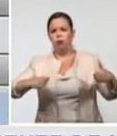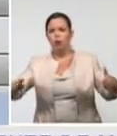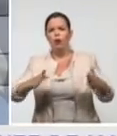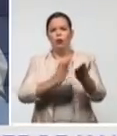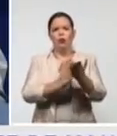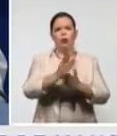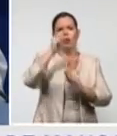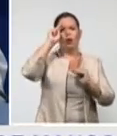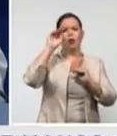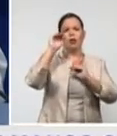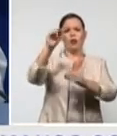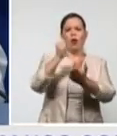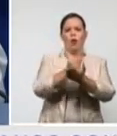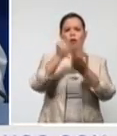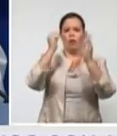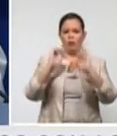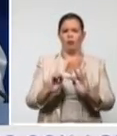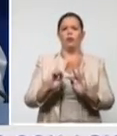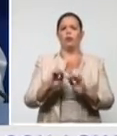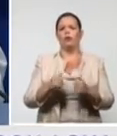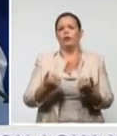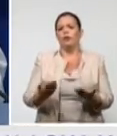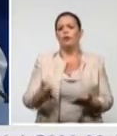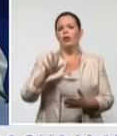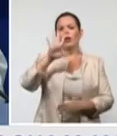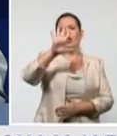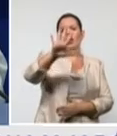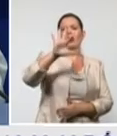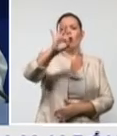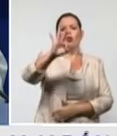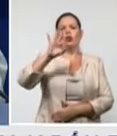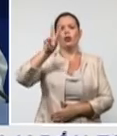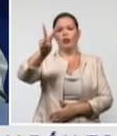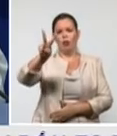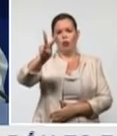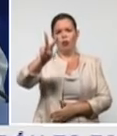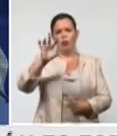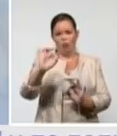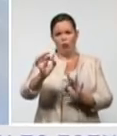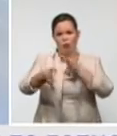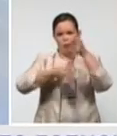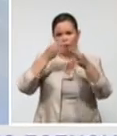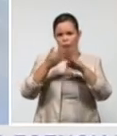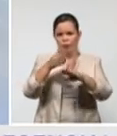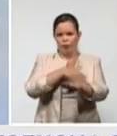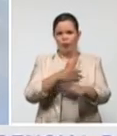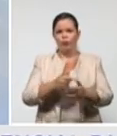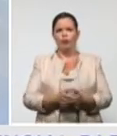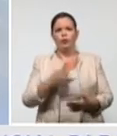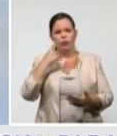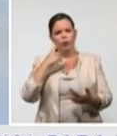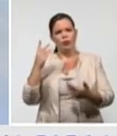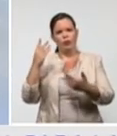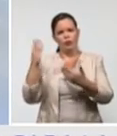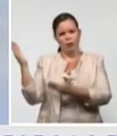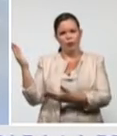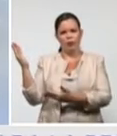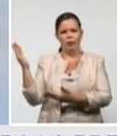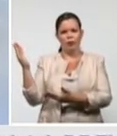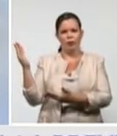ingresados, confirmados, activos, 582, como ya había dicho, una cifra también elevada, el